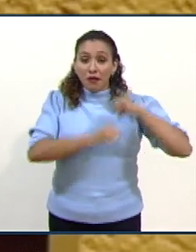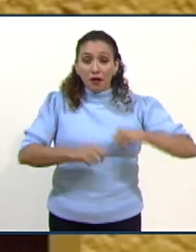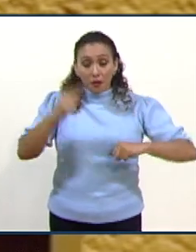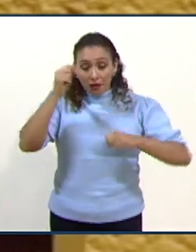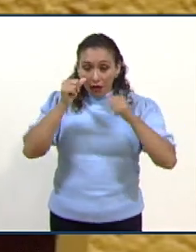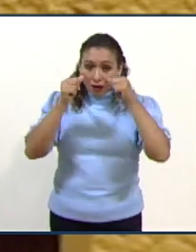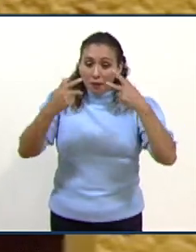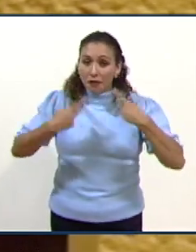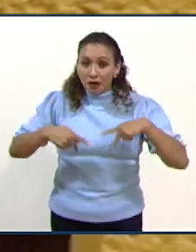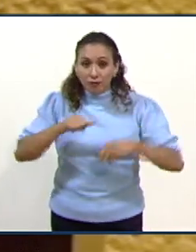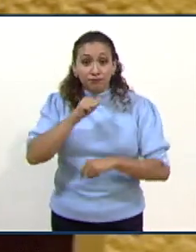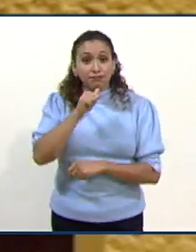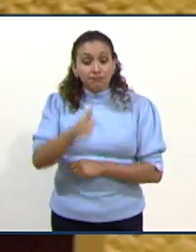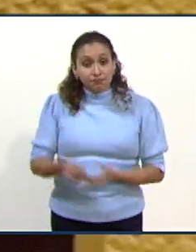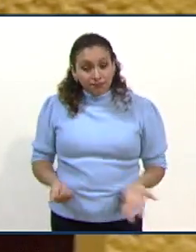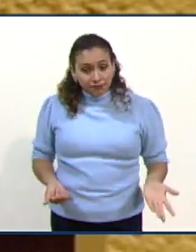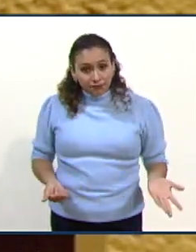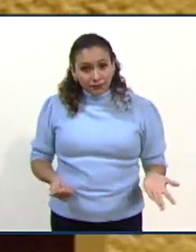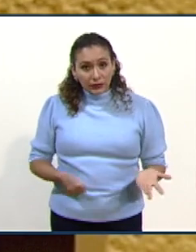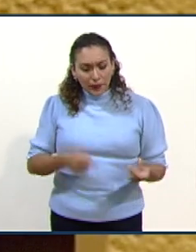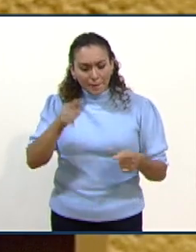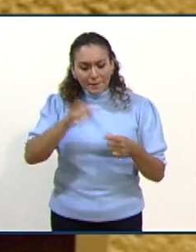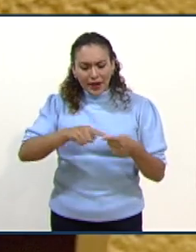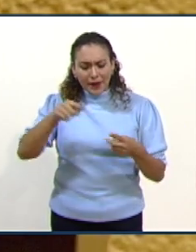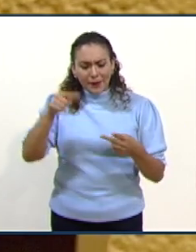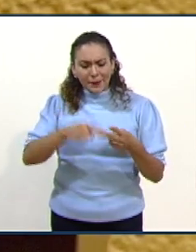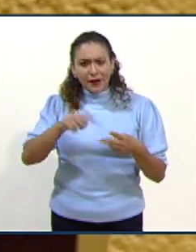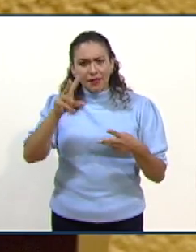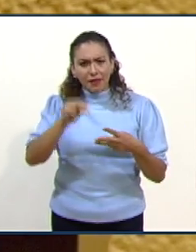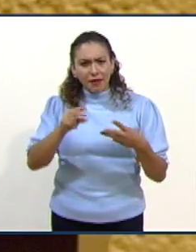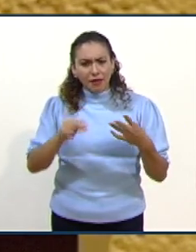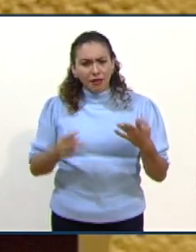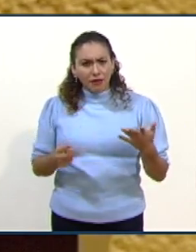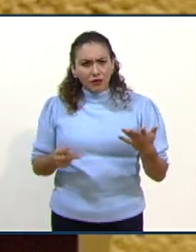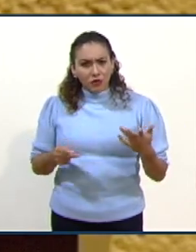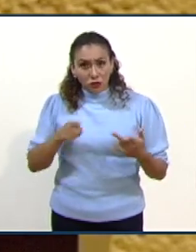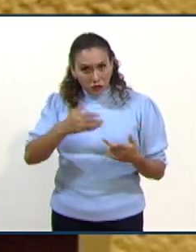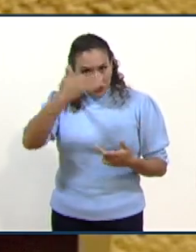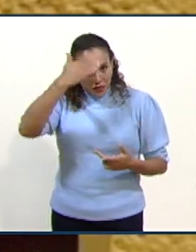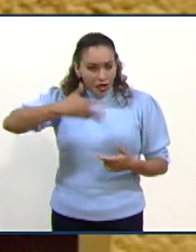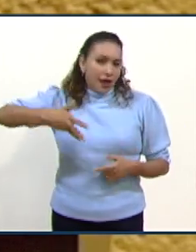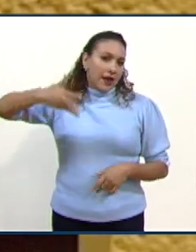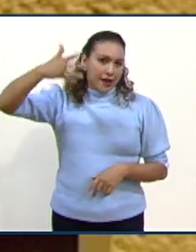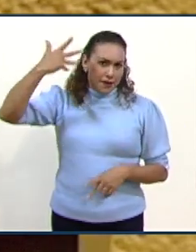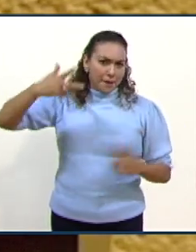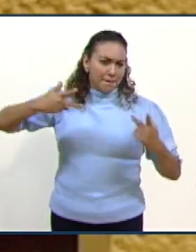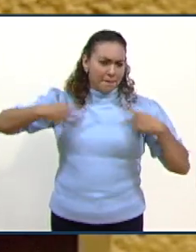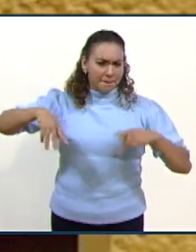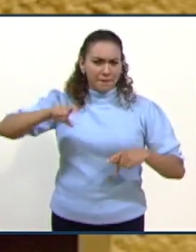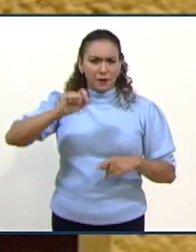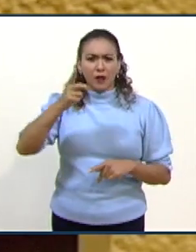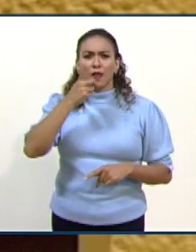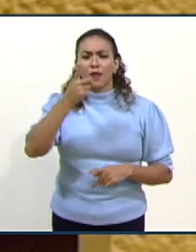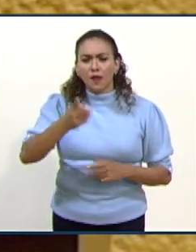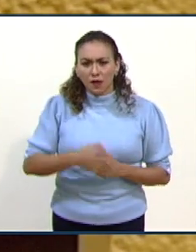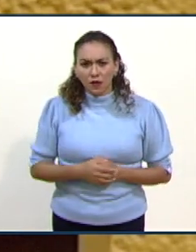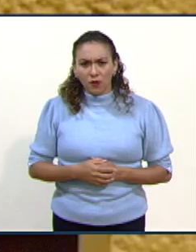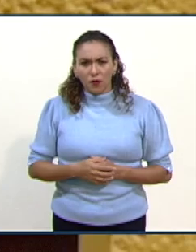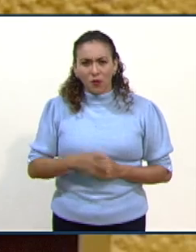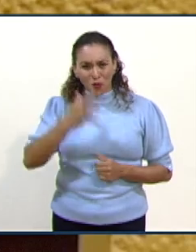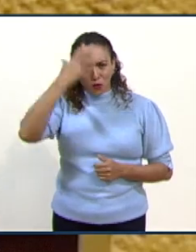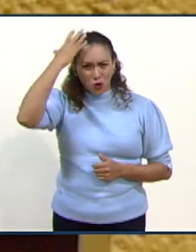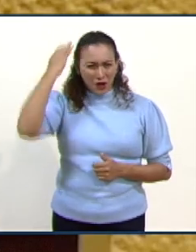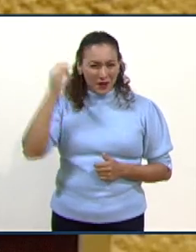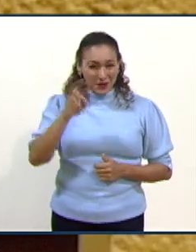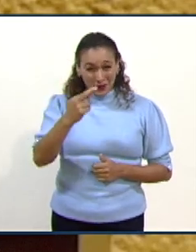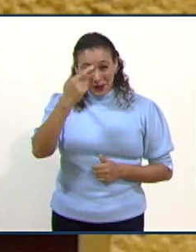la gente. No habrá un tribunal como el que dijo José María Morelos y Pavón, que escuche